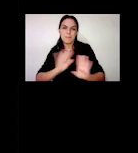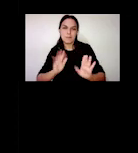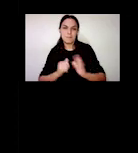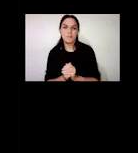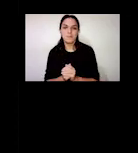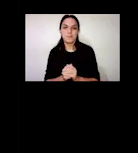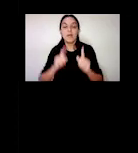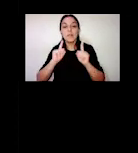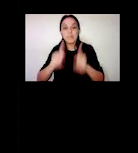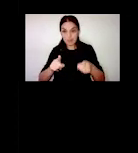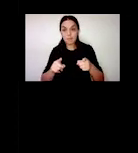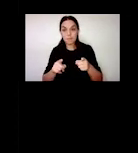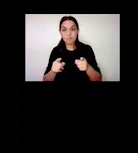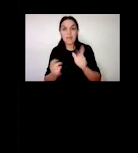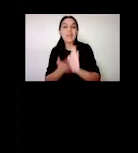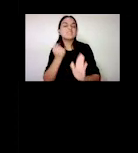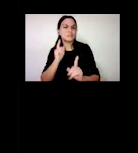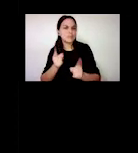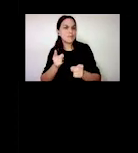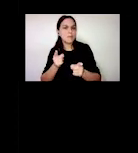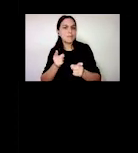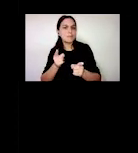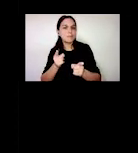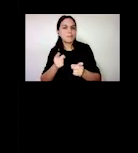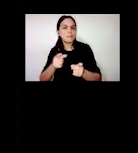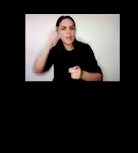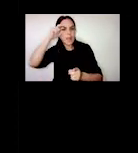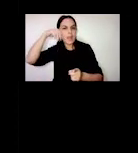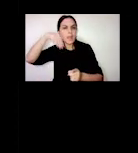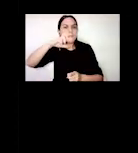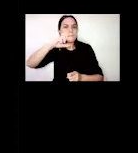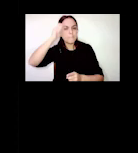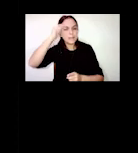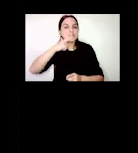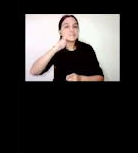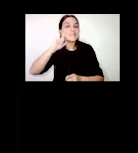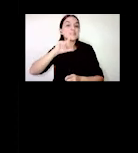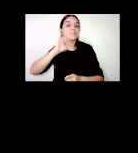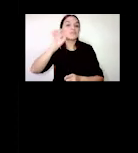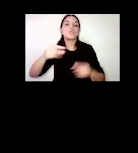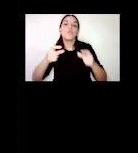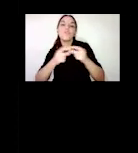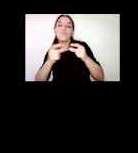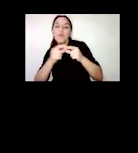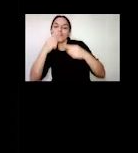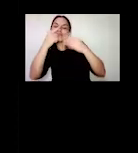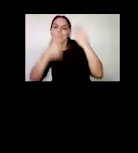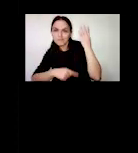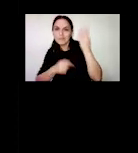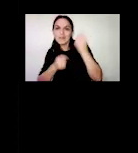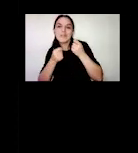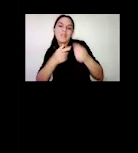estar exentos los empréstitos, ¿sí?, bonos y demás títulos valores que emite el Estado